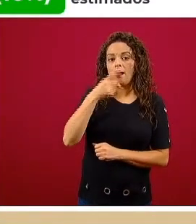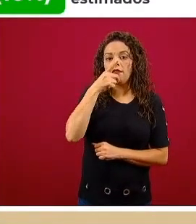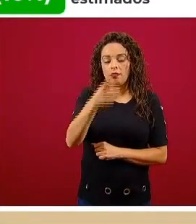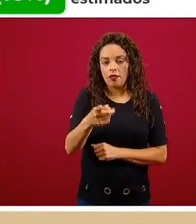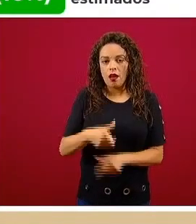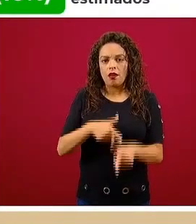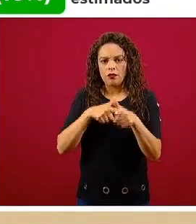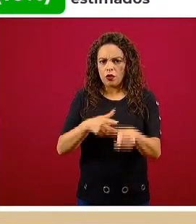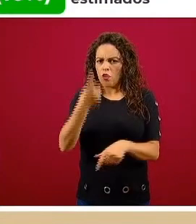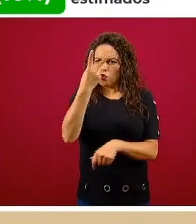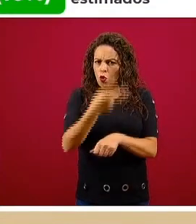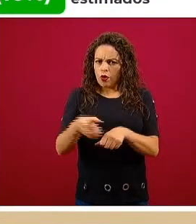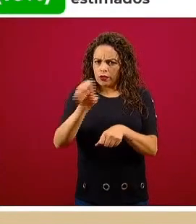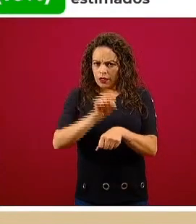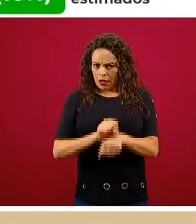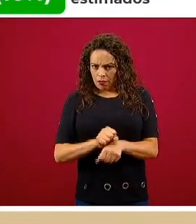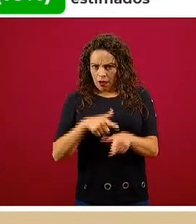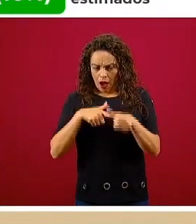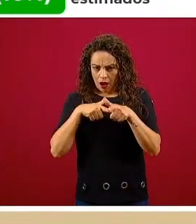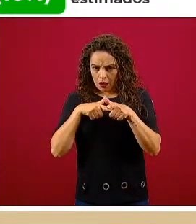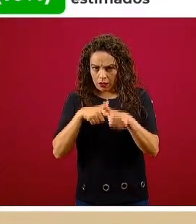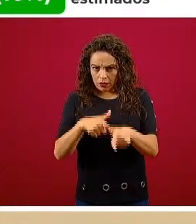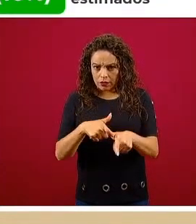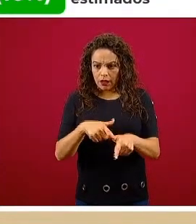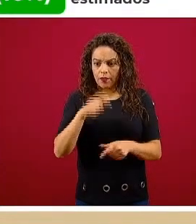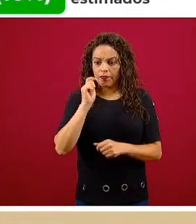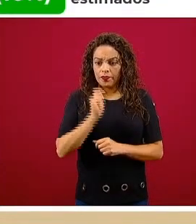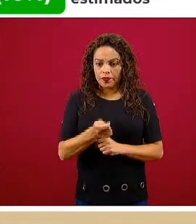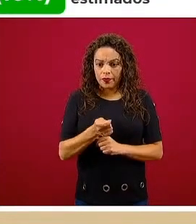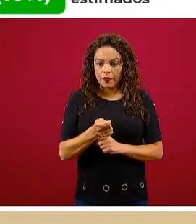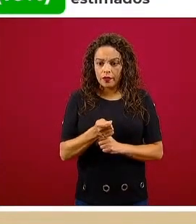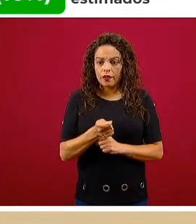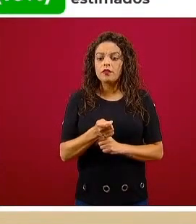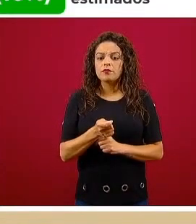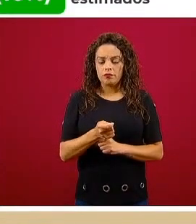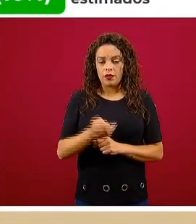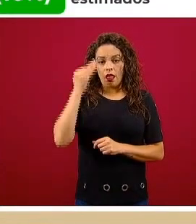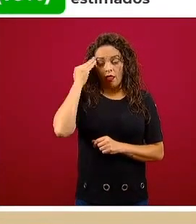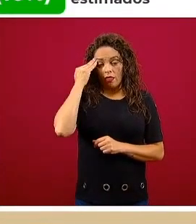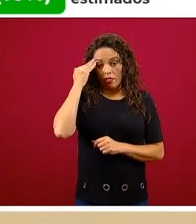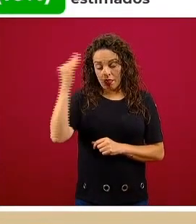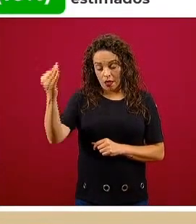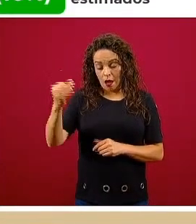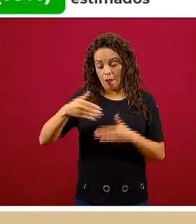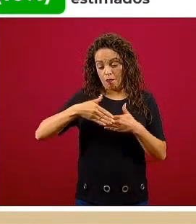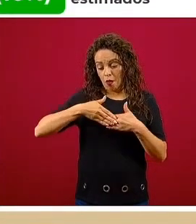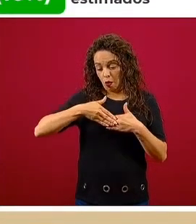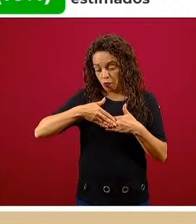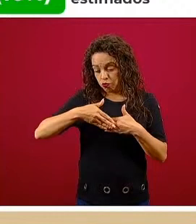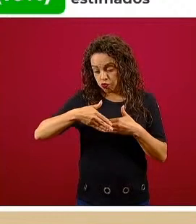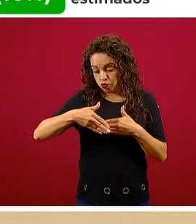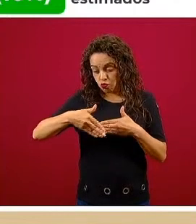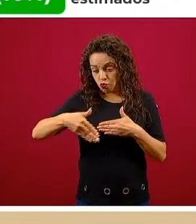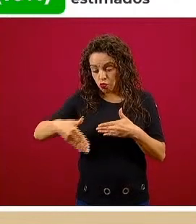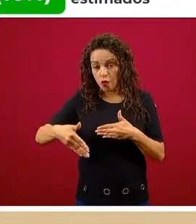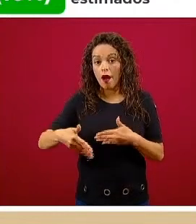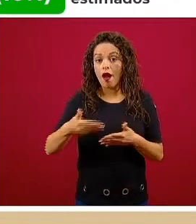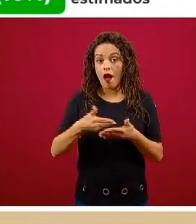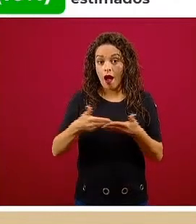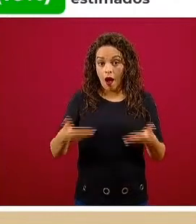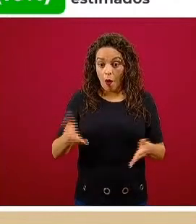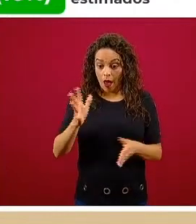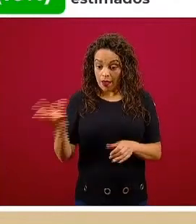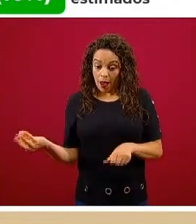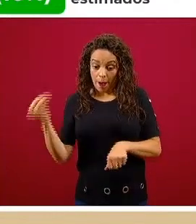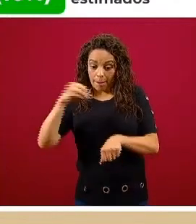menos 2 semanas en aparentemente una meseta de este tiempo o de esta periodicidad, y ahora que integramos la